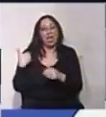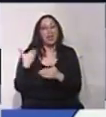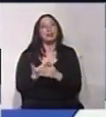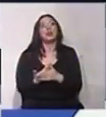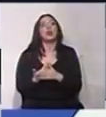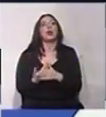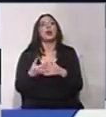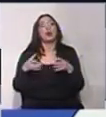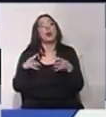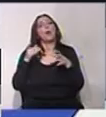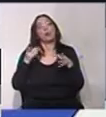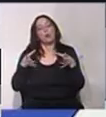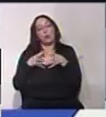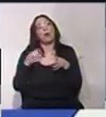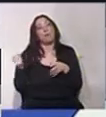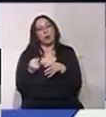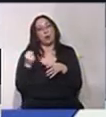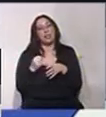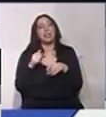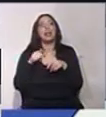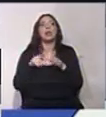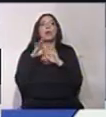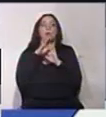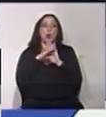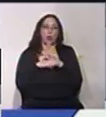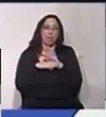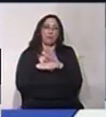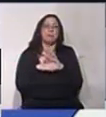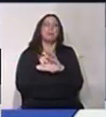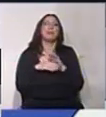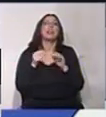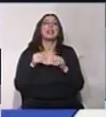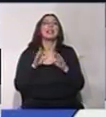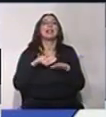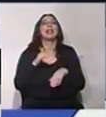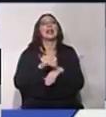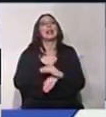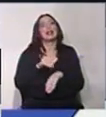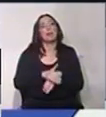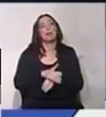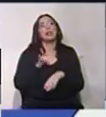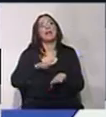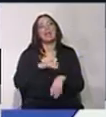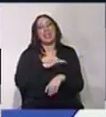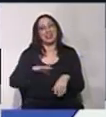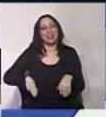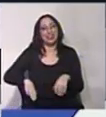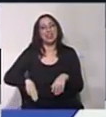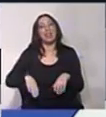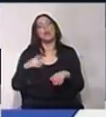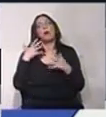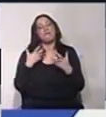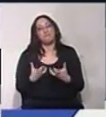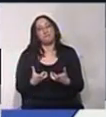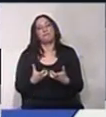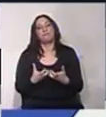contingente importantísimo, ¿no? Entonces, esto es un programa que se viene, o sea, que tiene que ver con las responsabilidades que el Estado está intentando